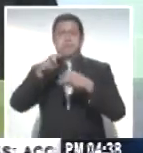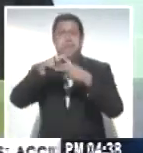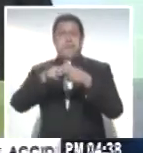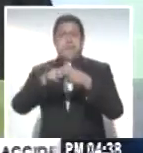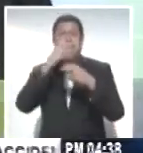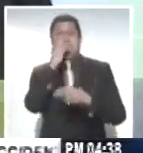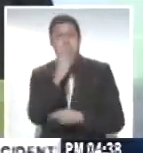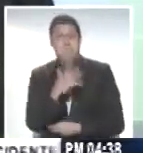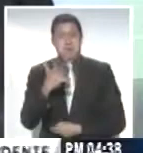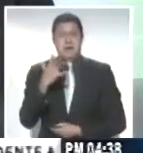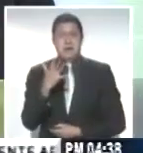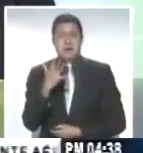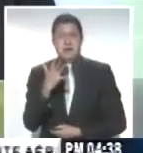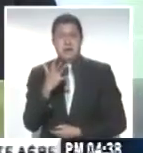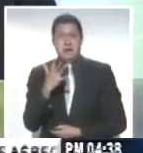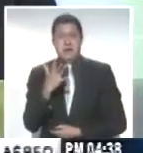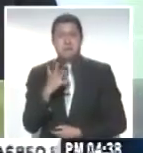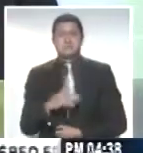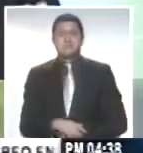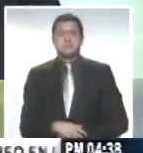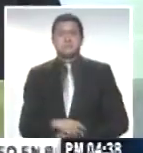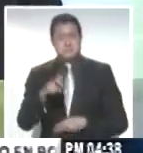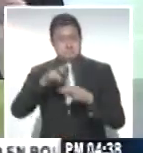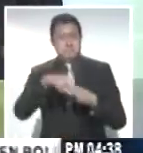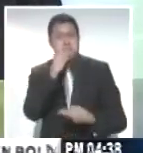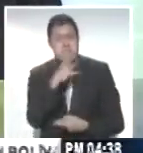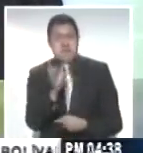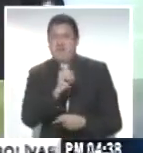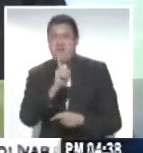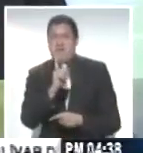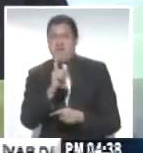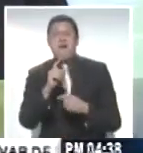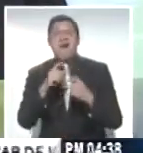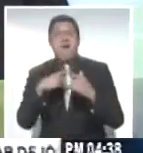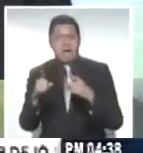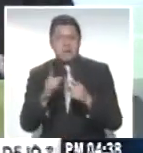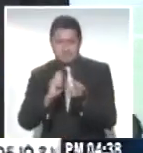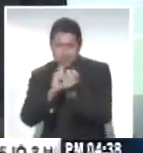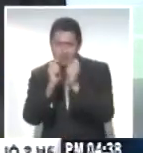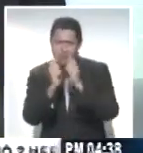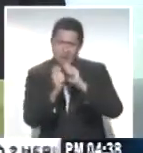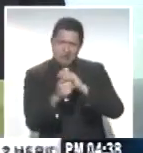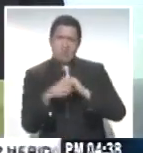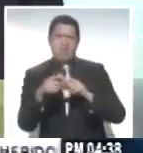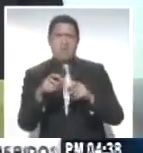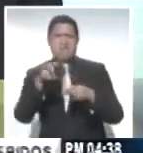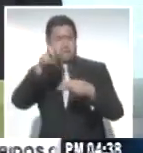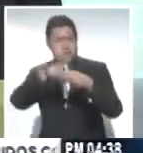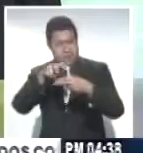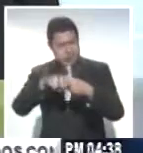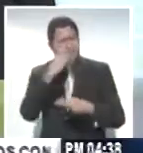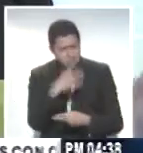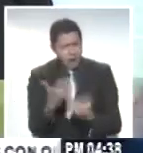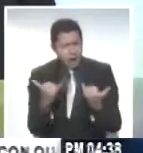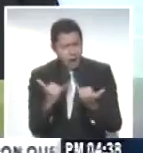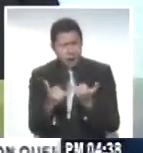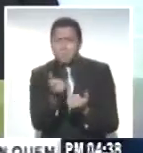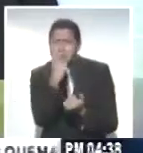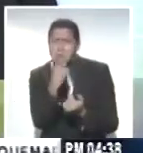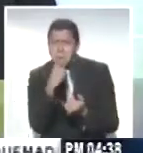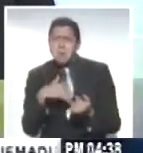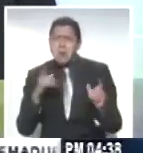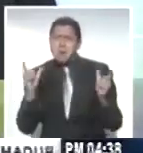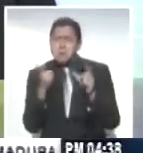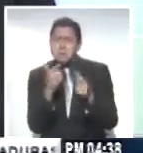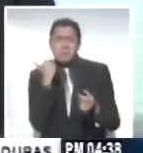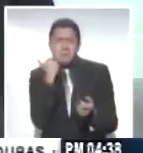ergonómicas donde él esté funcionando, entonces simplemente con corregir todas estas cosas, pues se puede